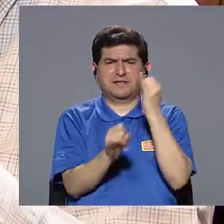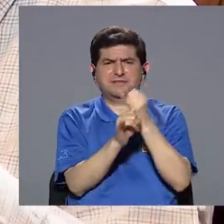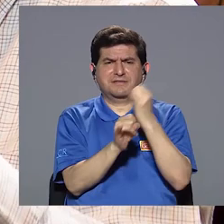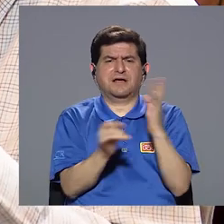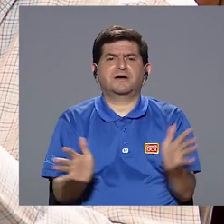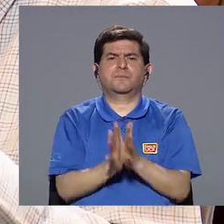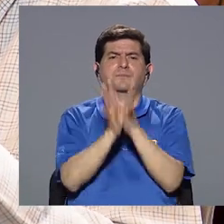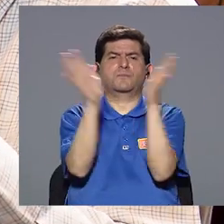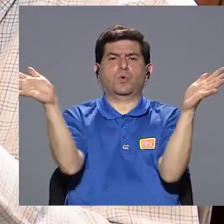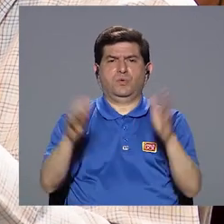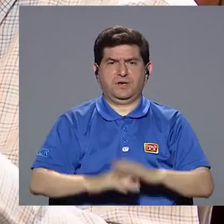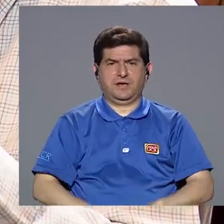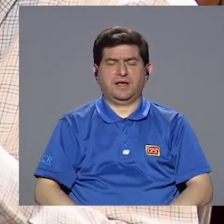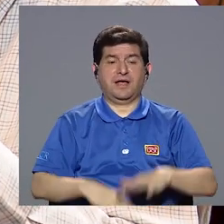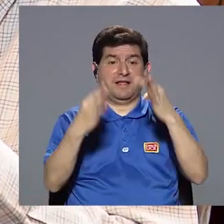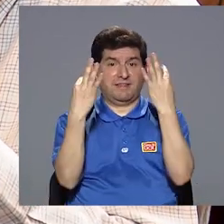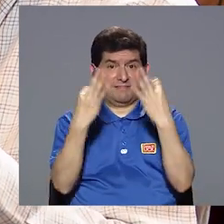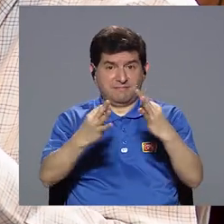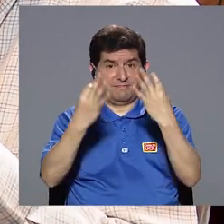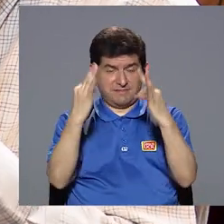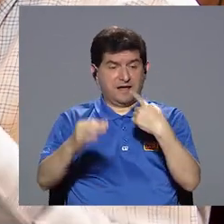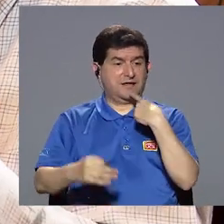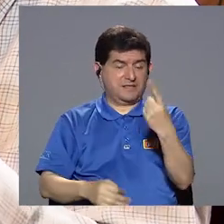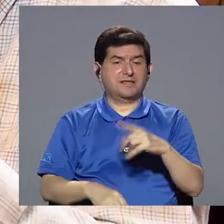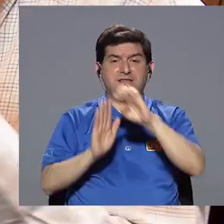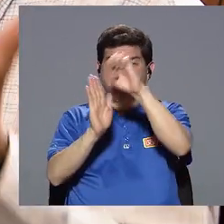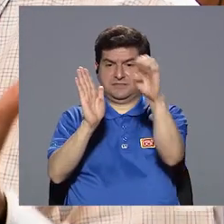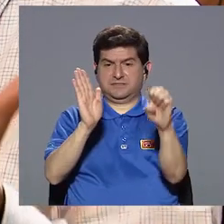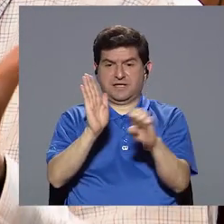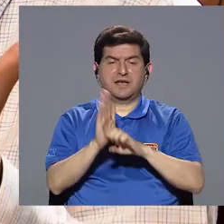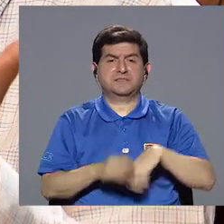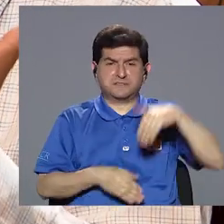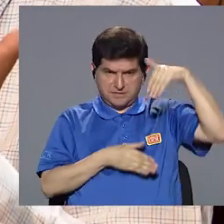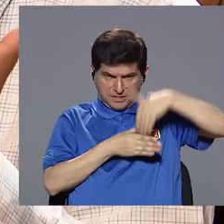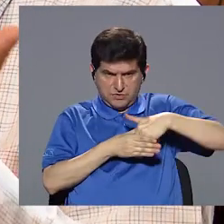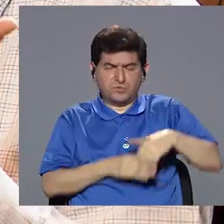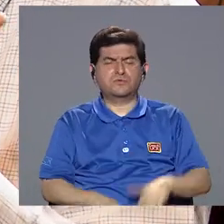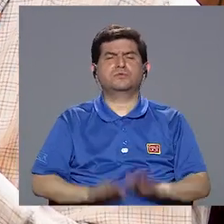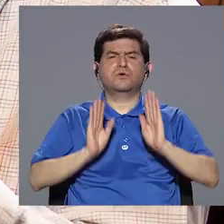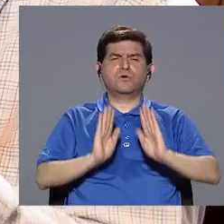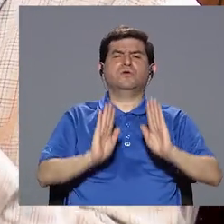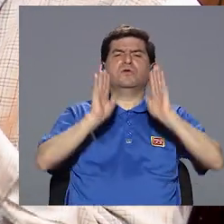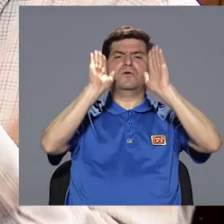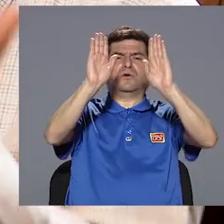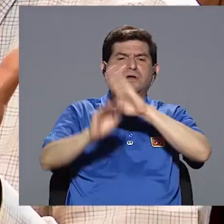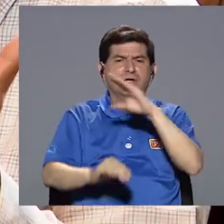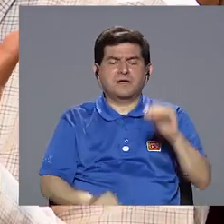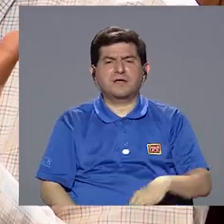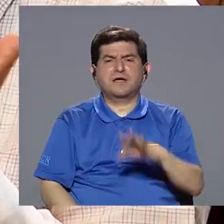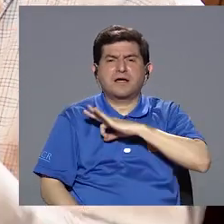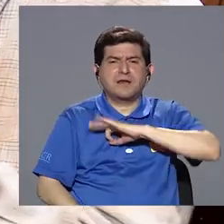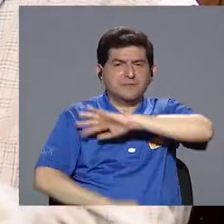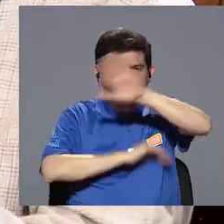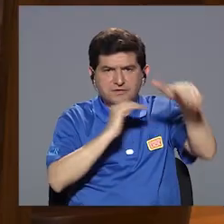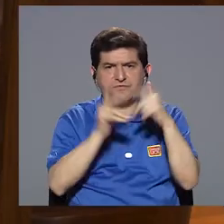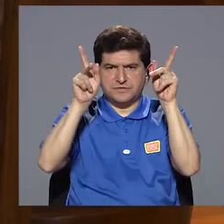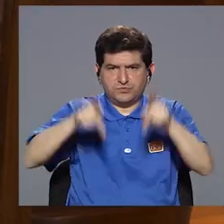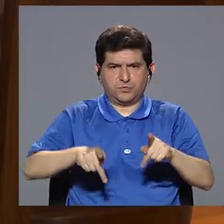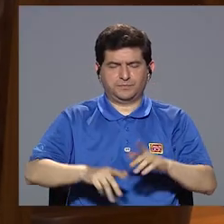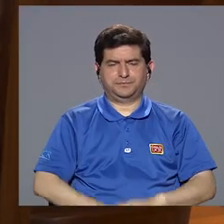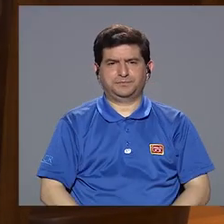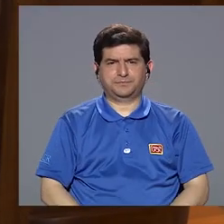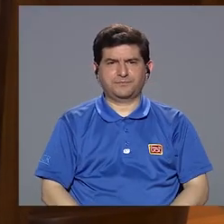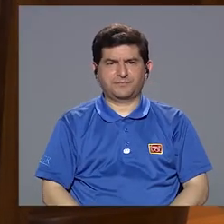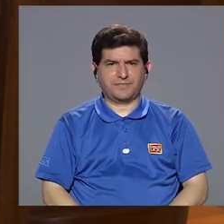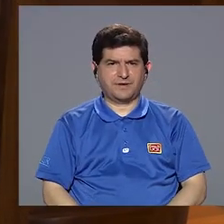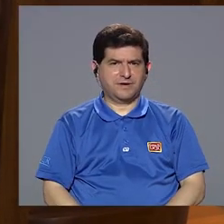para hacer una institución pública que procure como dice nuestro estatuto orgánico la búsqueda de la excelencia y la búsqueda del